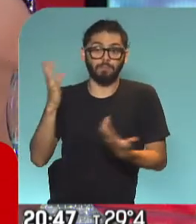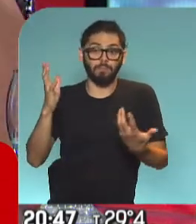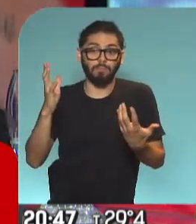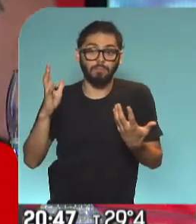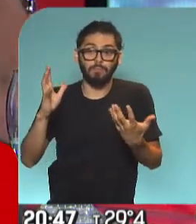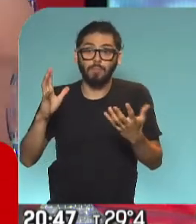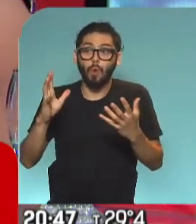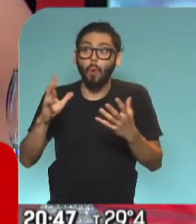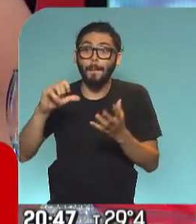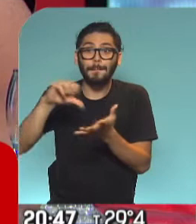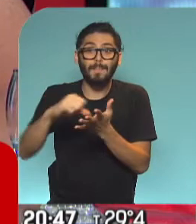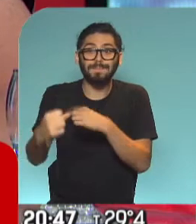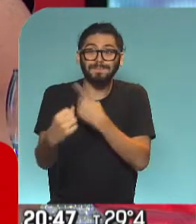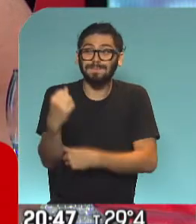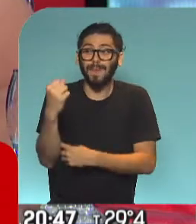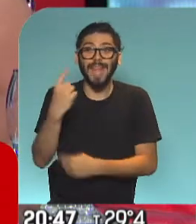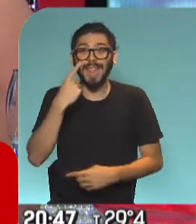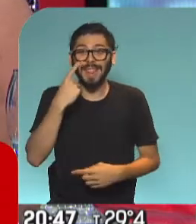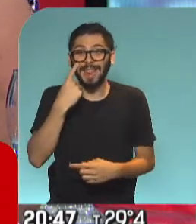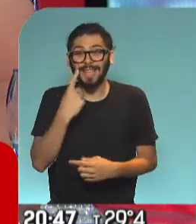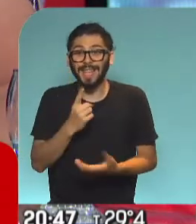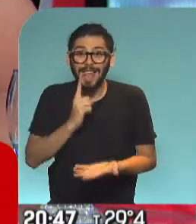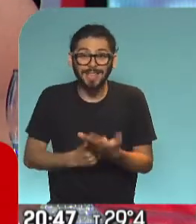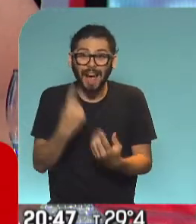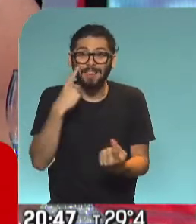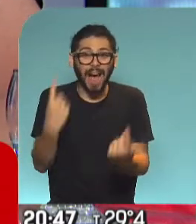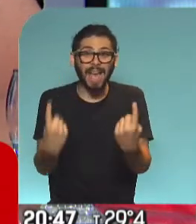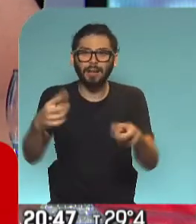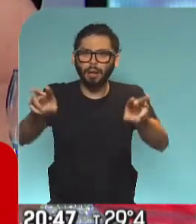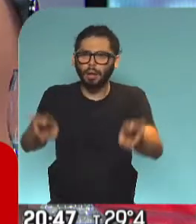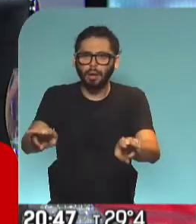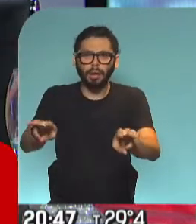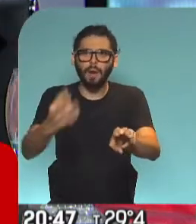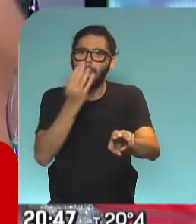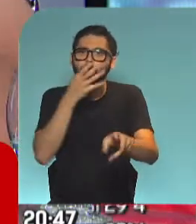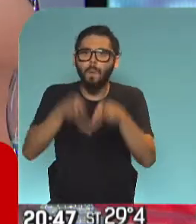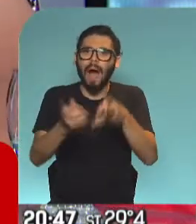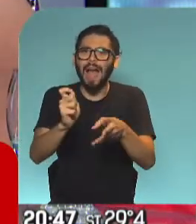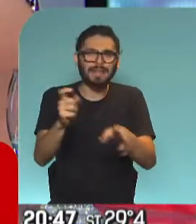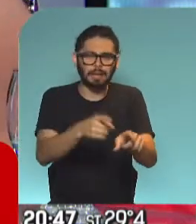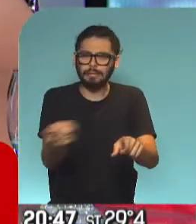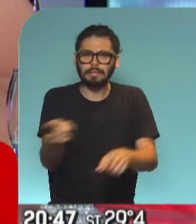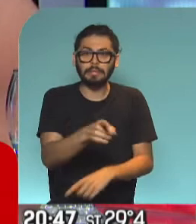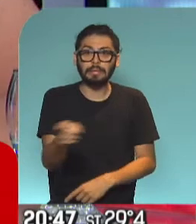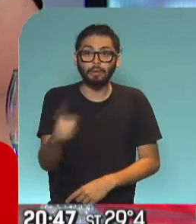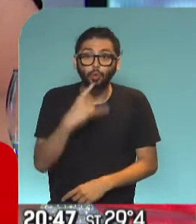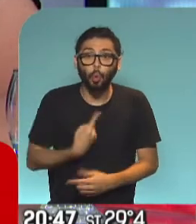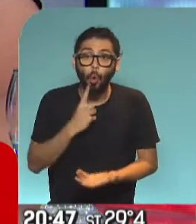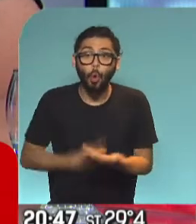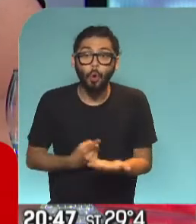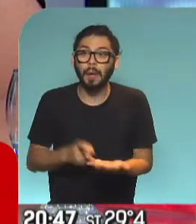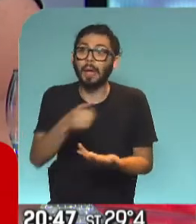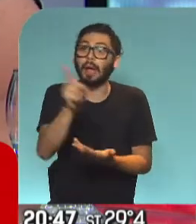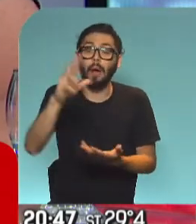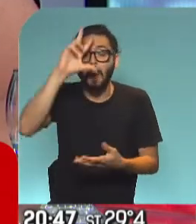intendentes tenía que elegir a quien conectar un respirador porque faltaban respiradores y cama de terapia intensiva porque no se había tomado una opción de lo que significaba esta pandemia